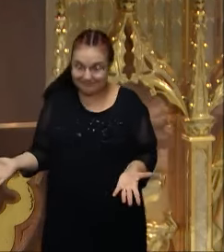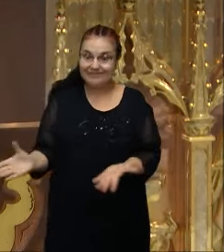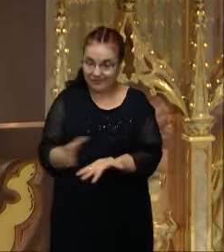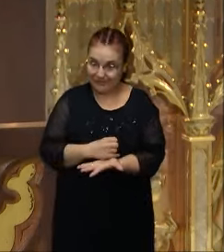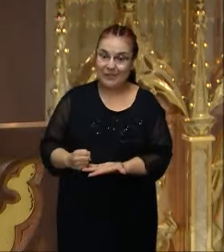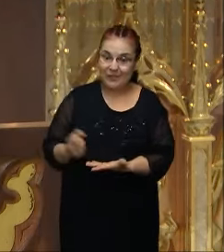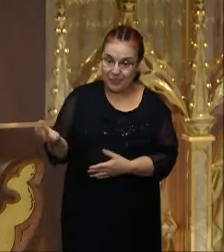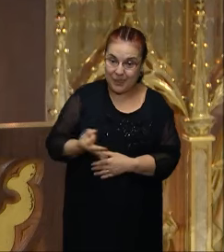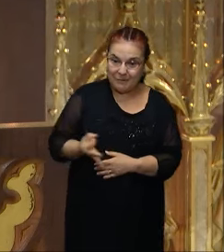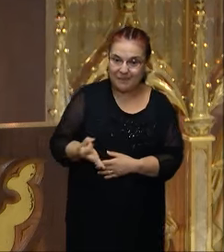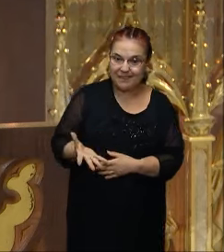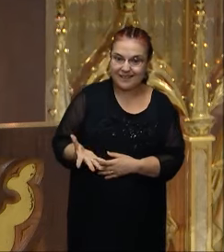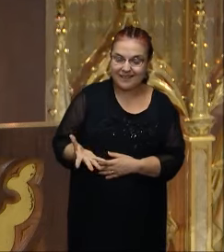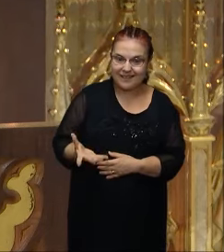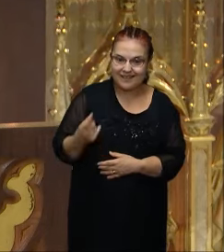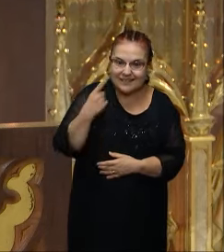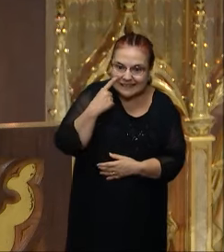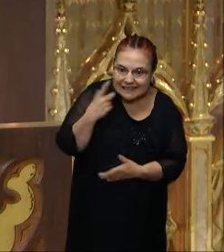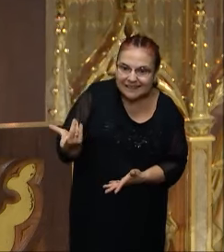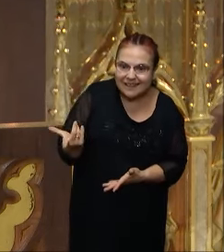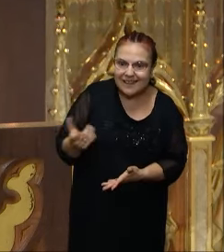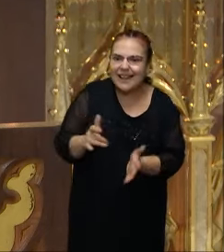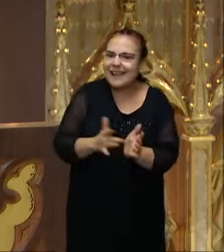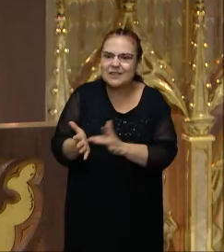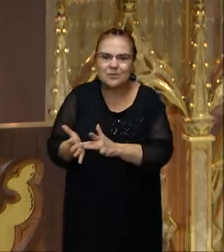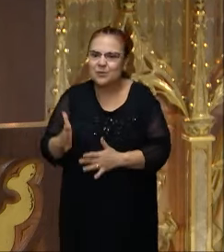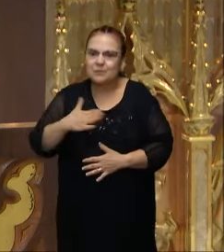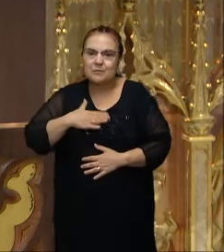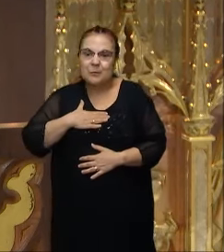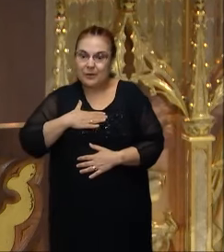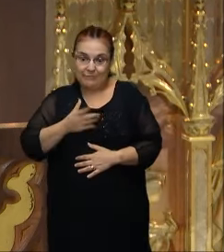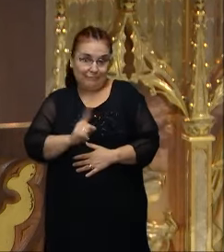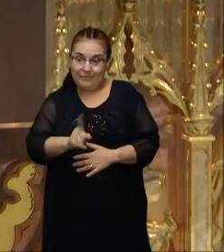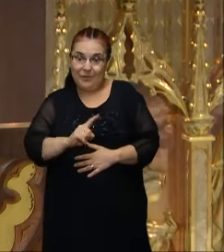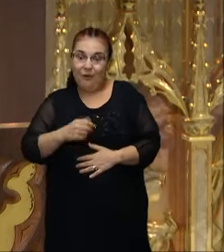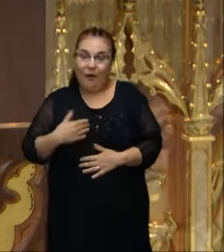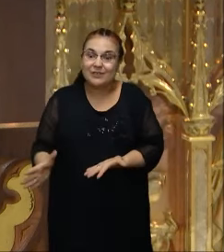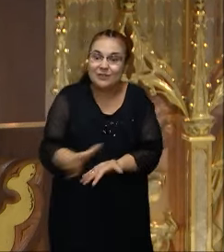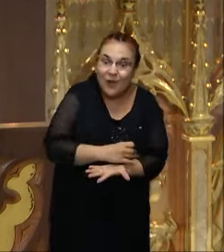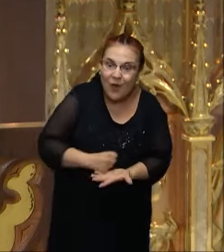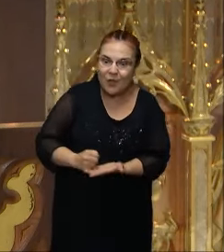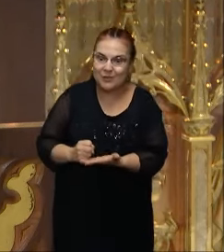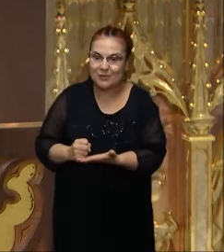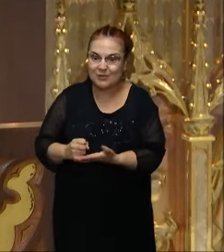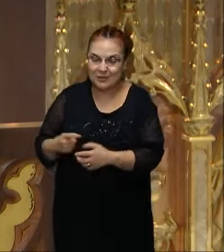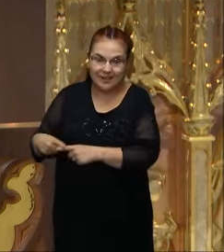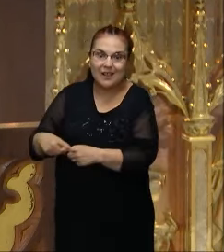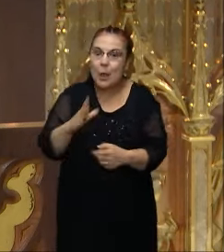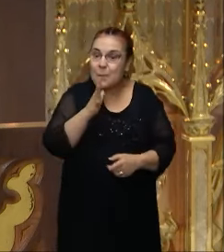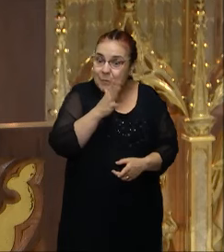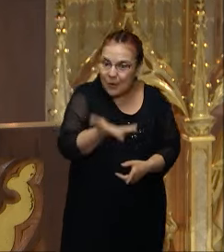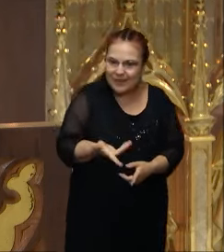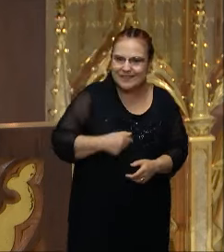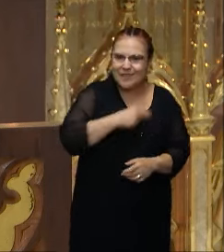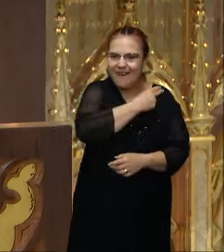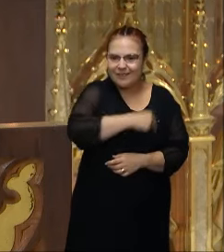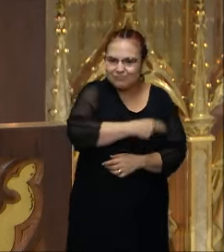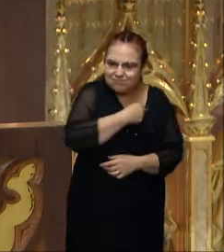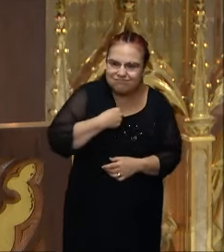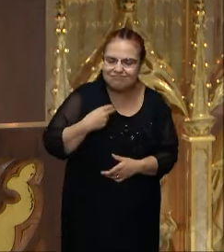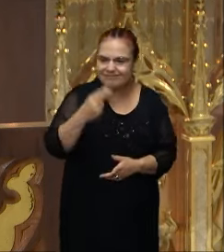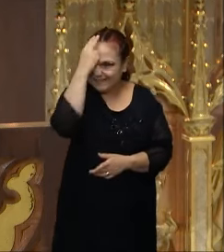cuenta? Dios no es patrimonio tuyo, mío, es de todos. Porque para eso somos católicos, somos universales.